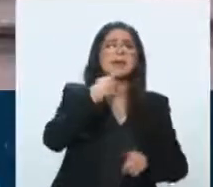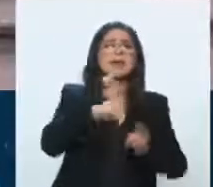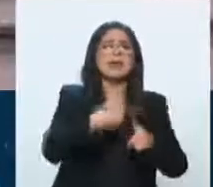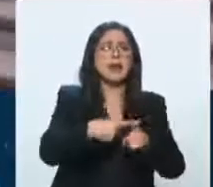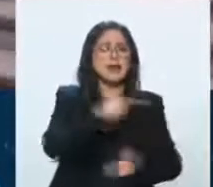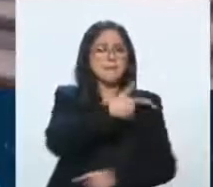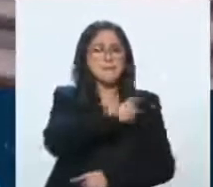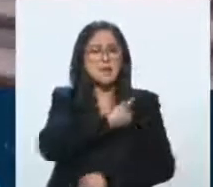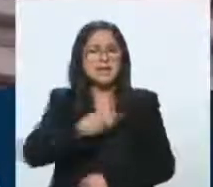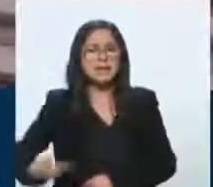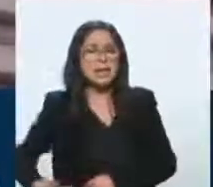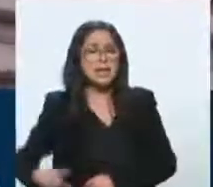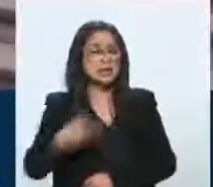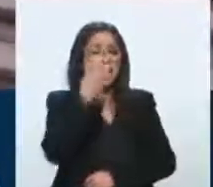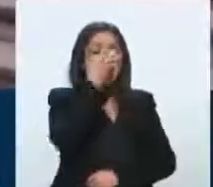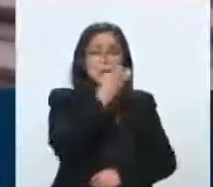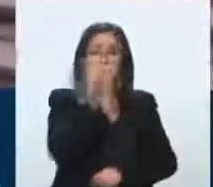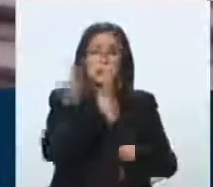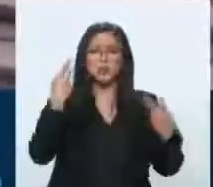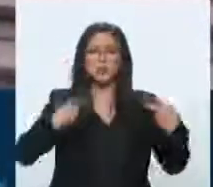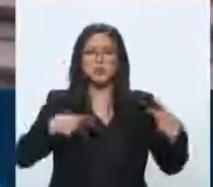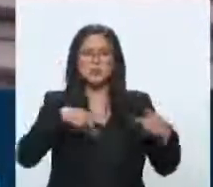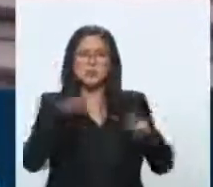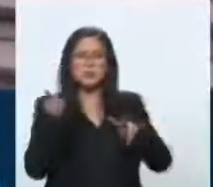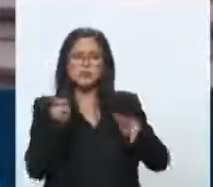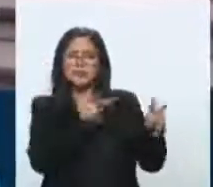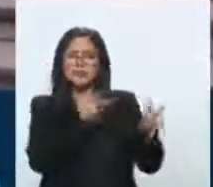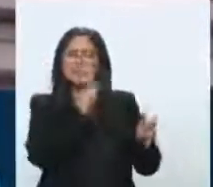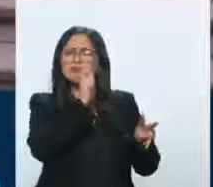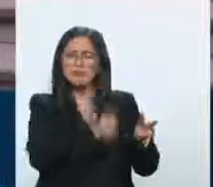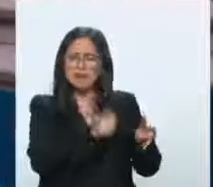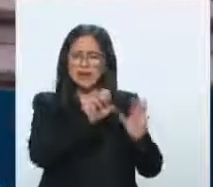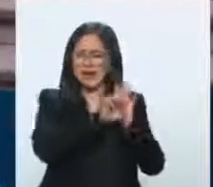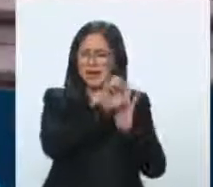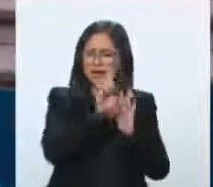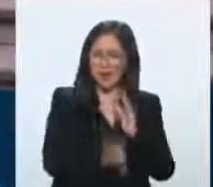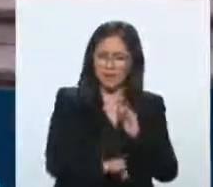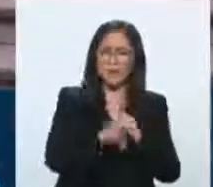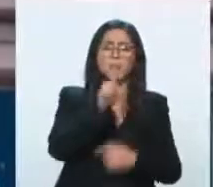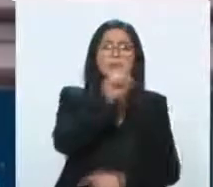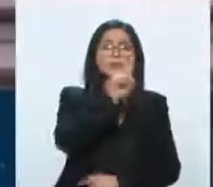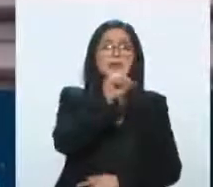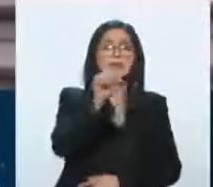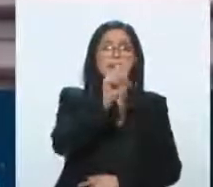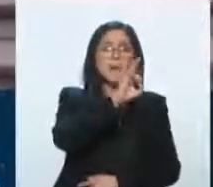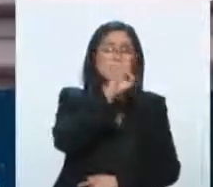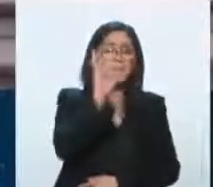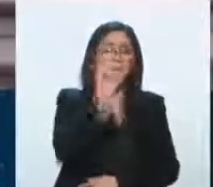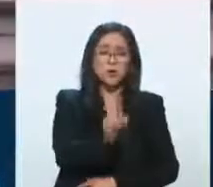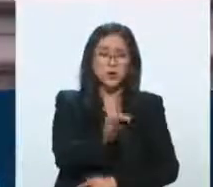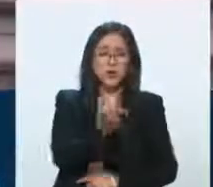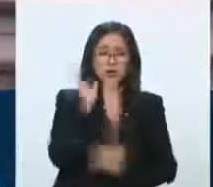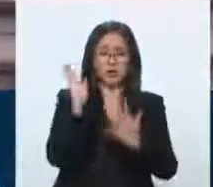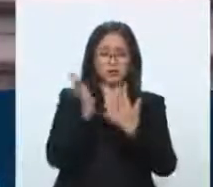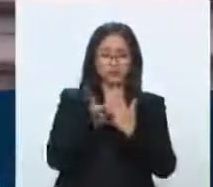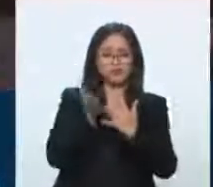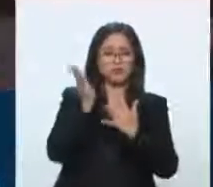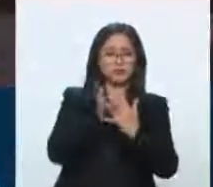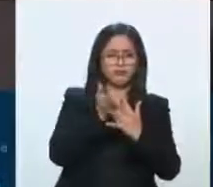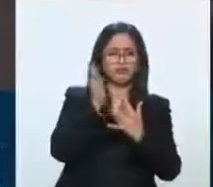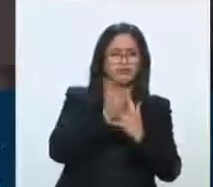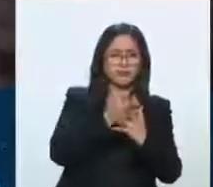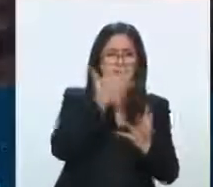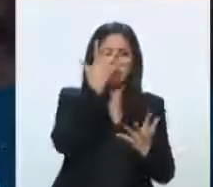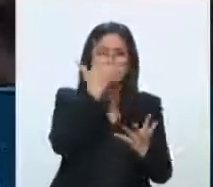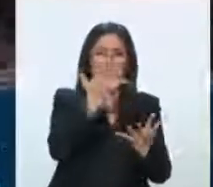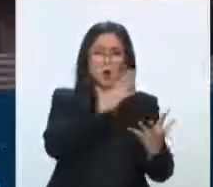proceso más polémico, si dividen el 100% de preferencia entre 5 candidatos, verán que lo que